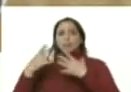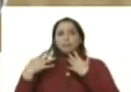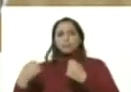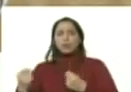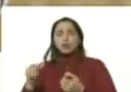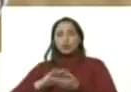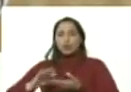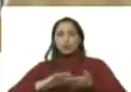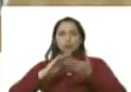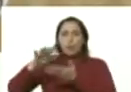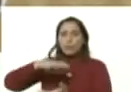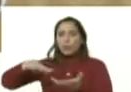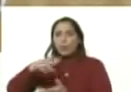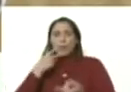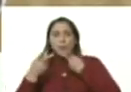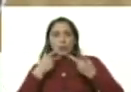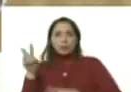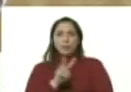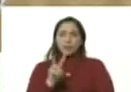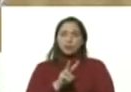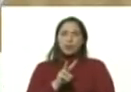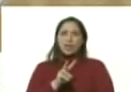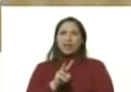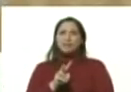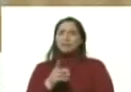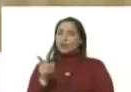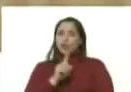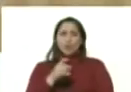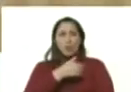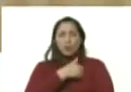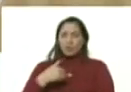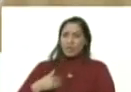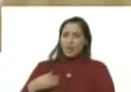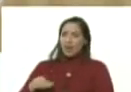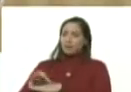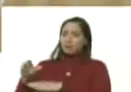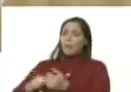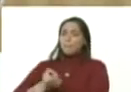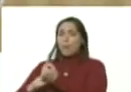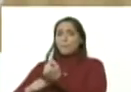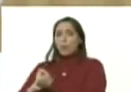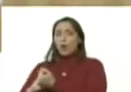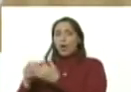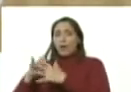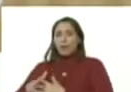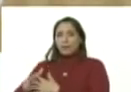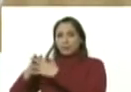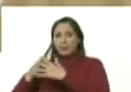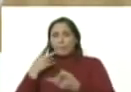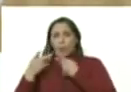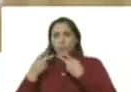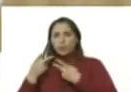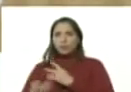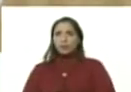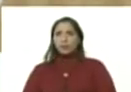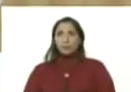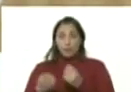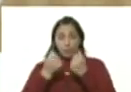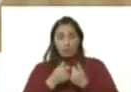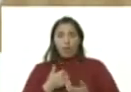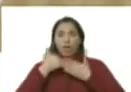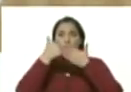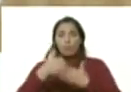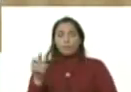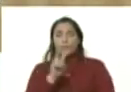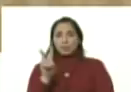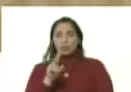del conflicto político en Venezuela en lugar de seguir apoyando la política de escalada de los Estados Unidos. Los fondos de ayuda a Venezuela acordados por el